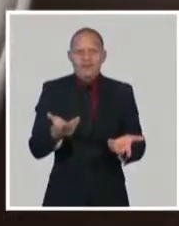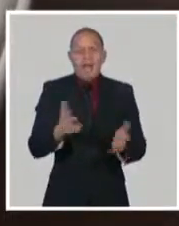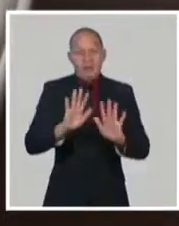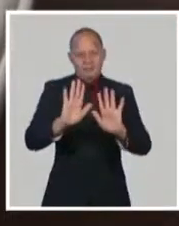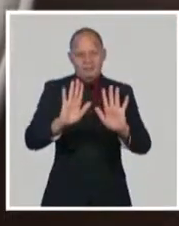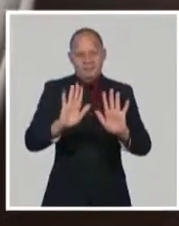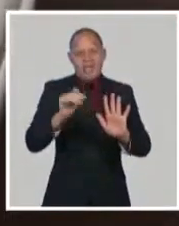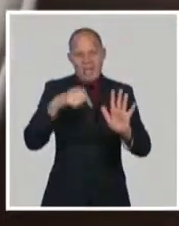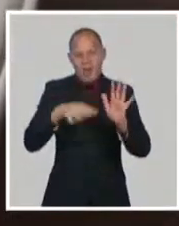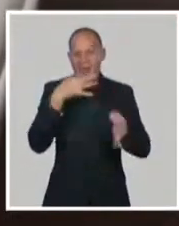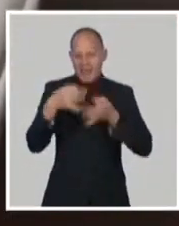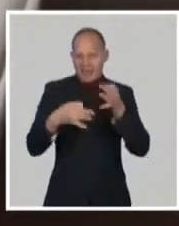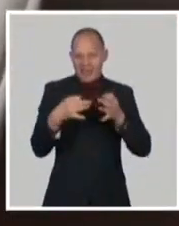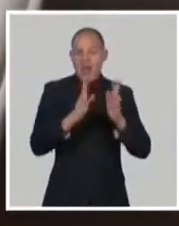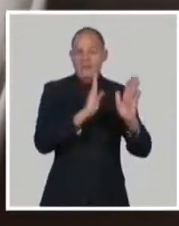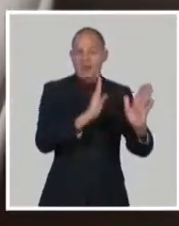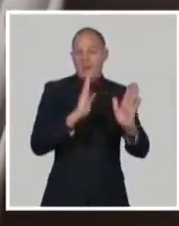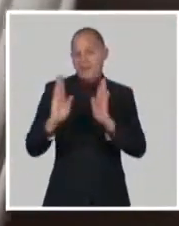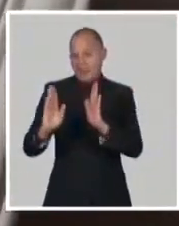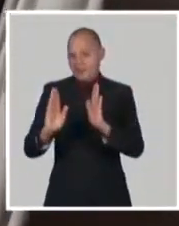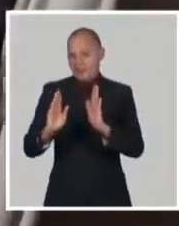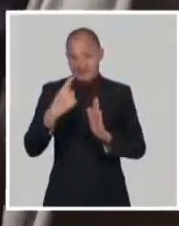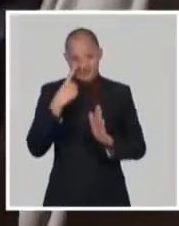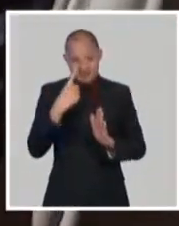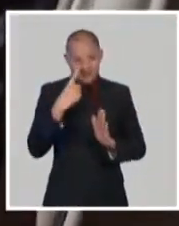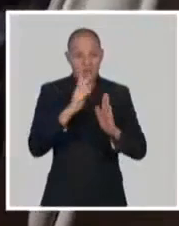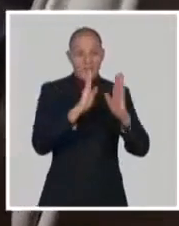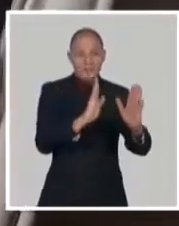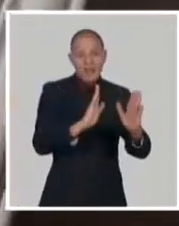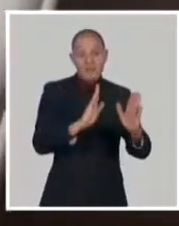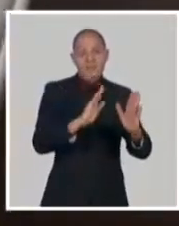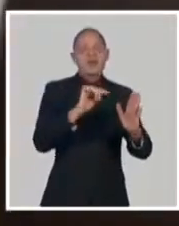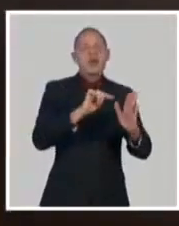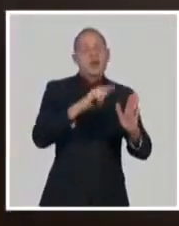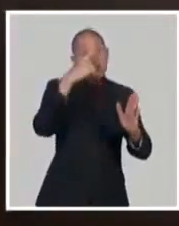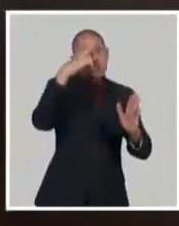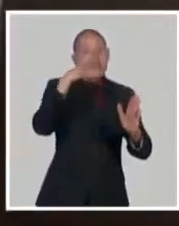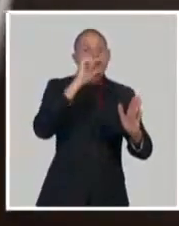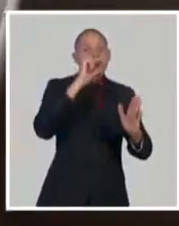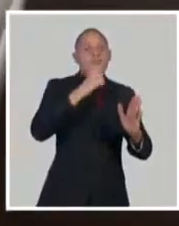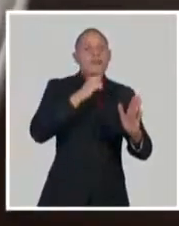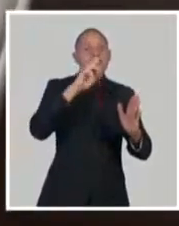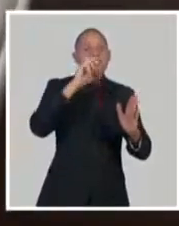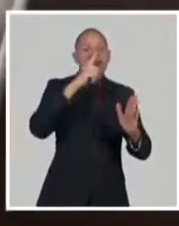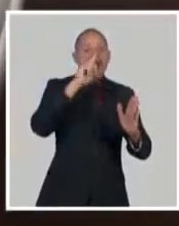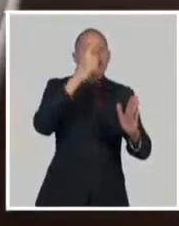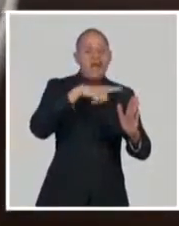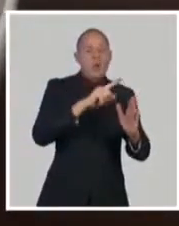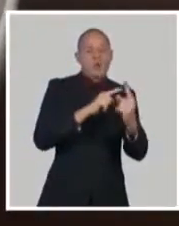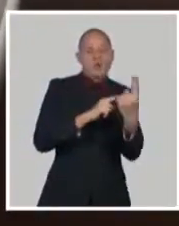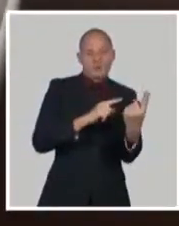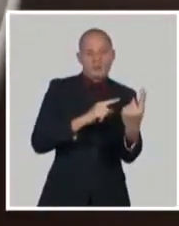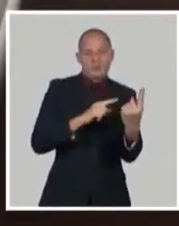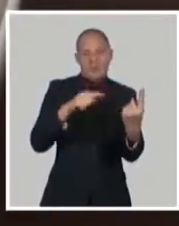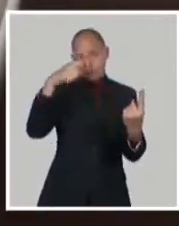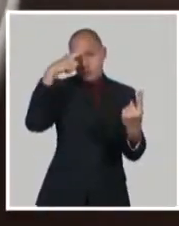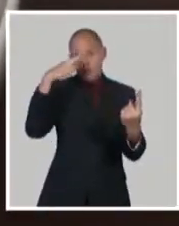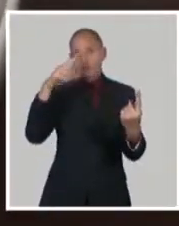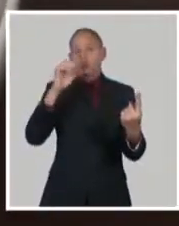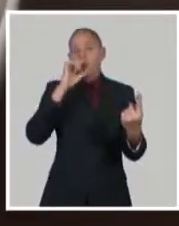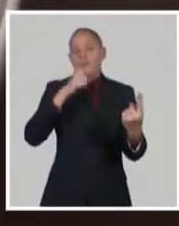este momento Soberana 01 y Soberana 02, porque la 02 pues hoy tiene un estadio, podríamos decir,